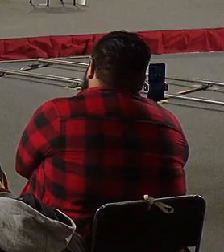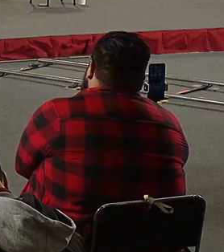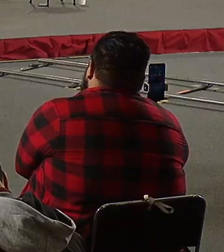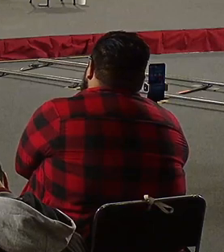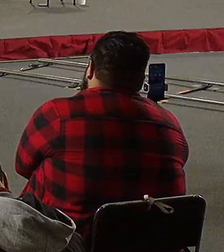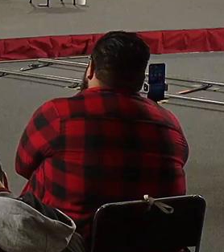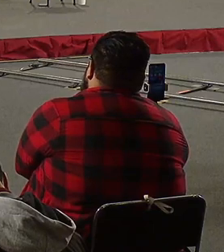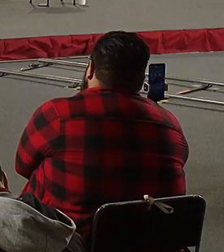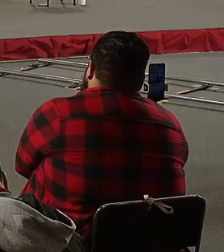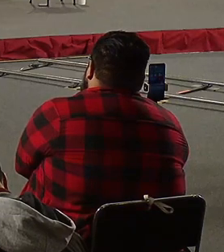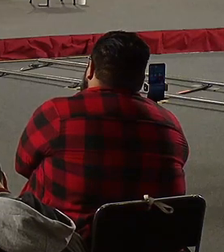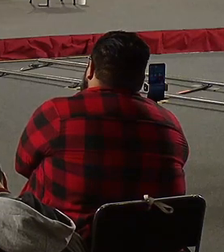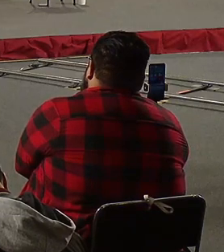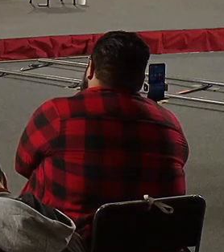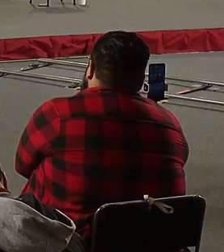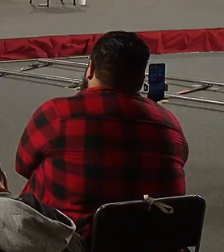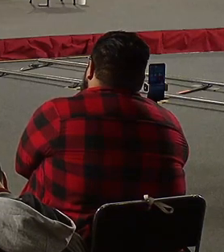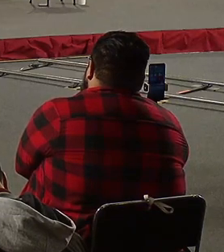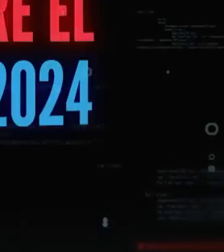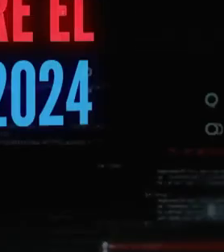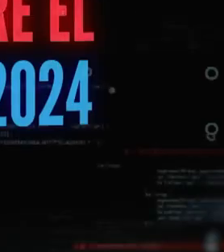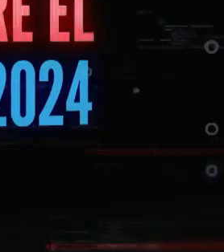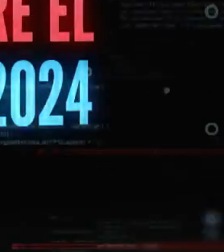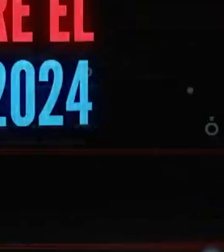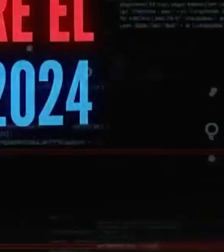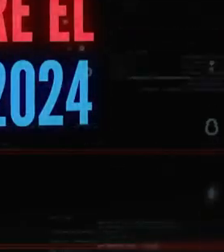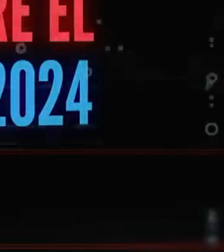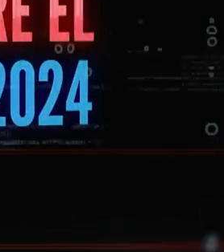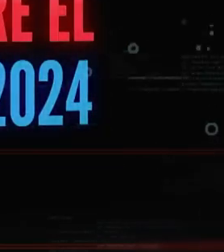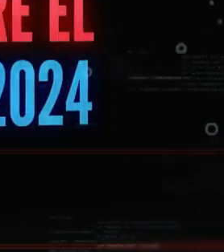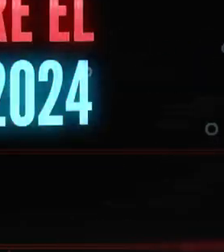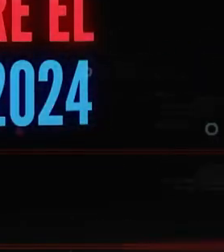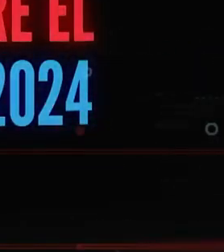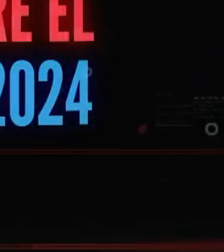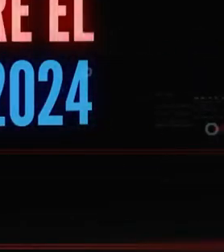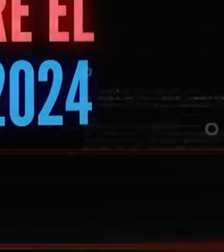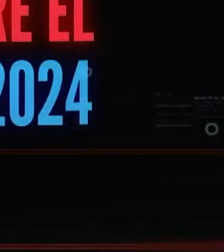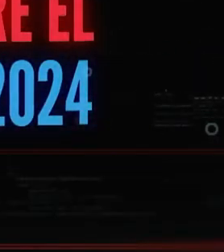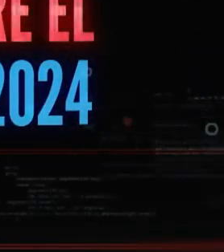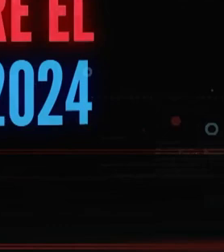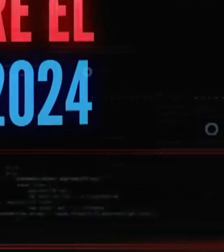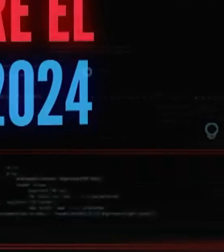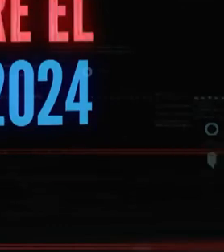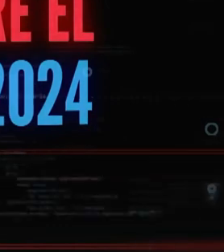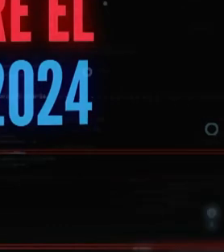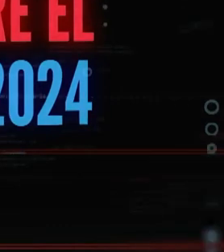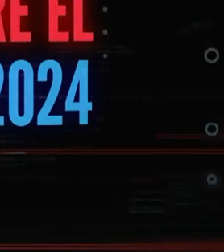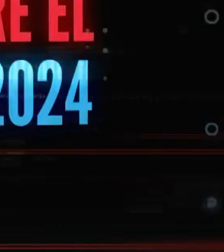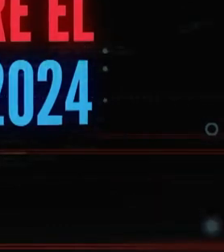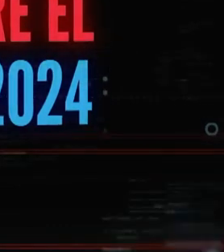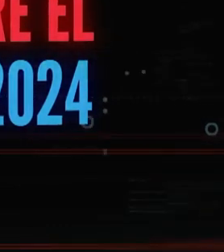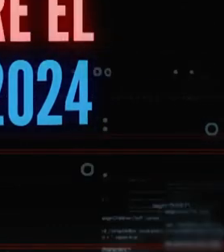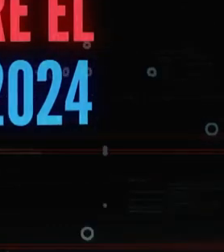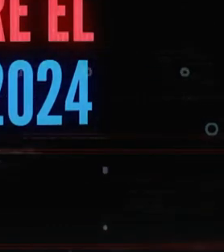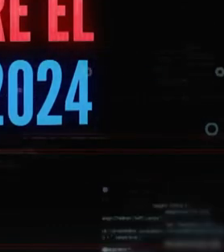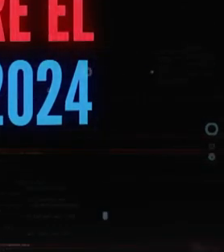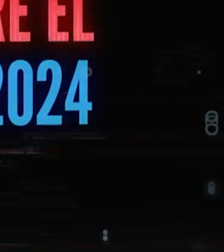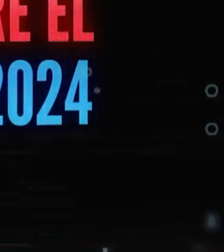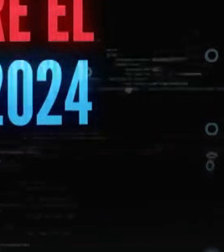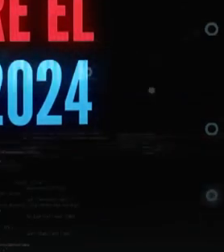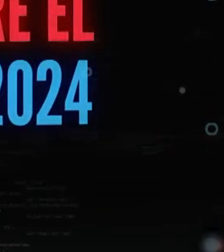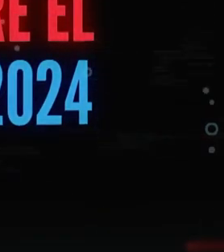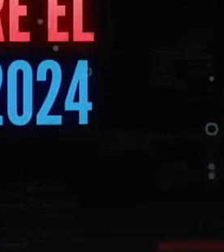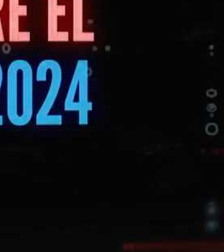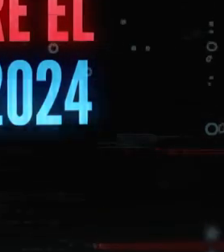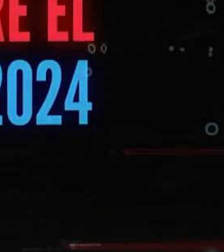de Diputados. Vamos a ver. cuatro partidas de mentiras sobre el